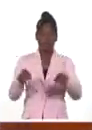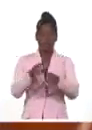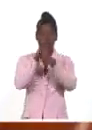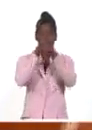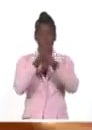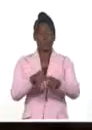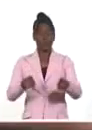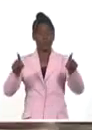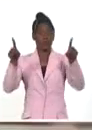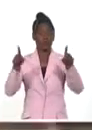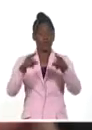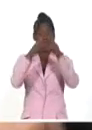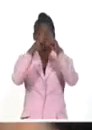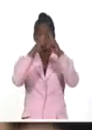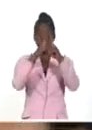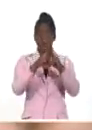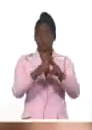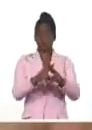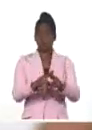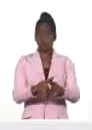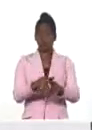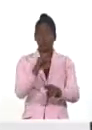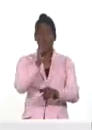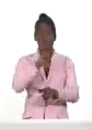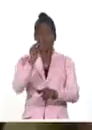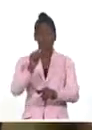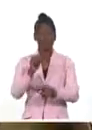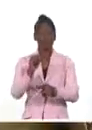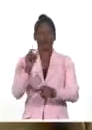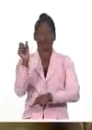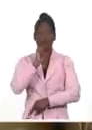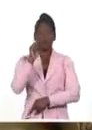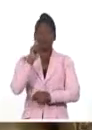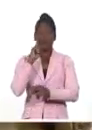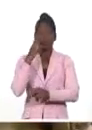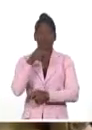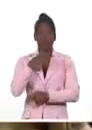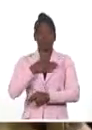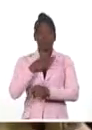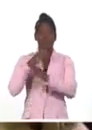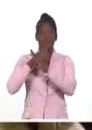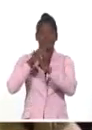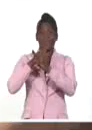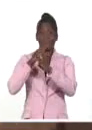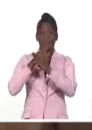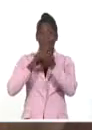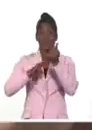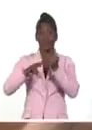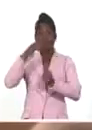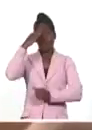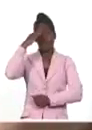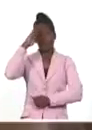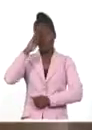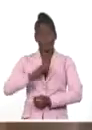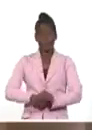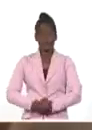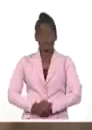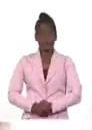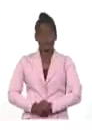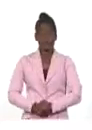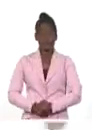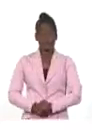de autores latinoamericanos. Es legítima promotora del patrimonio musical cubano.